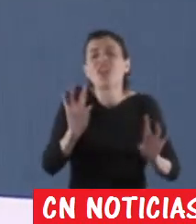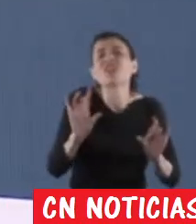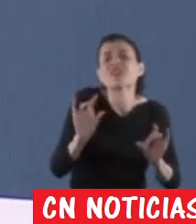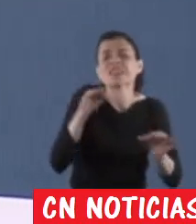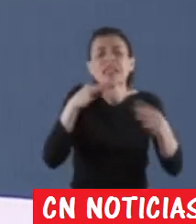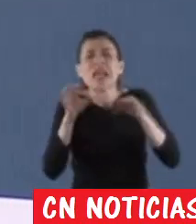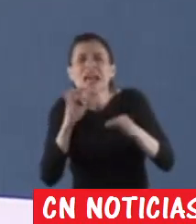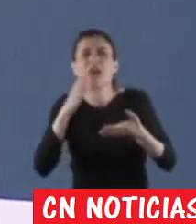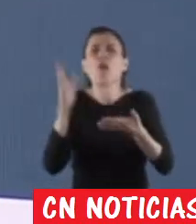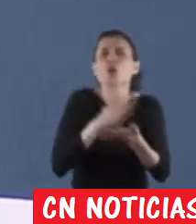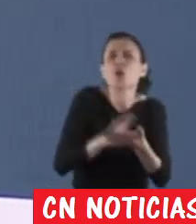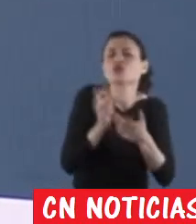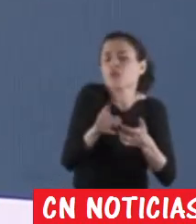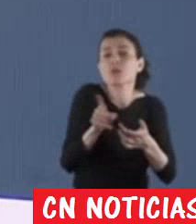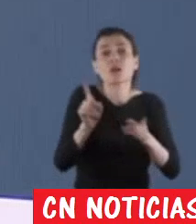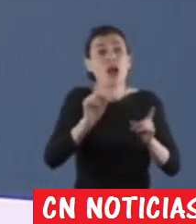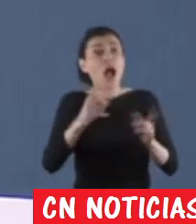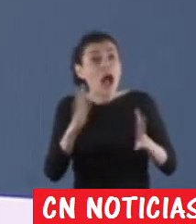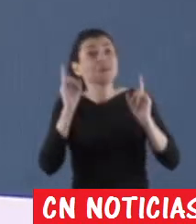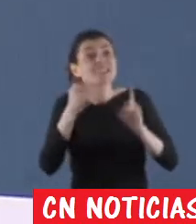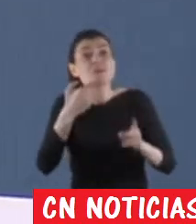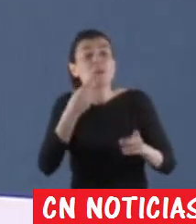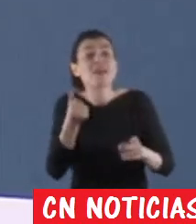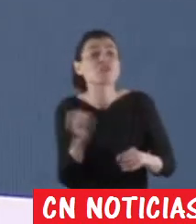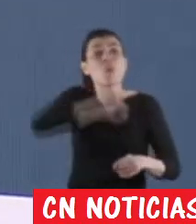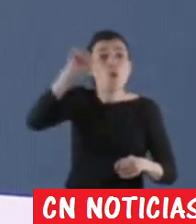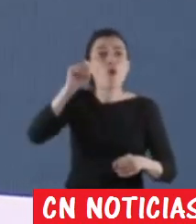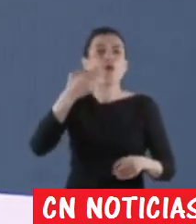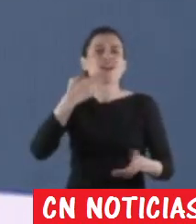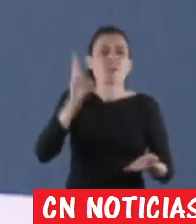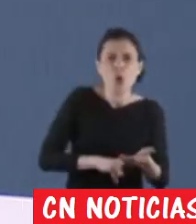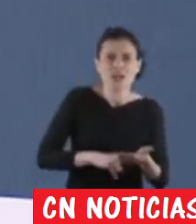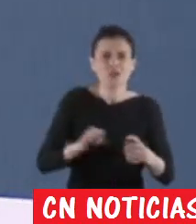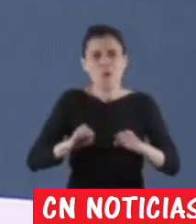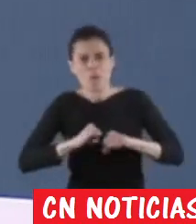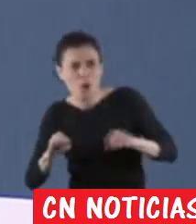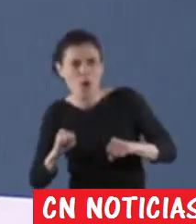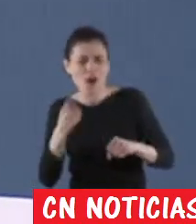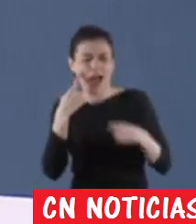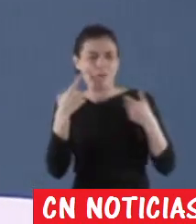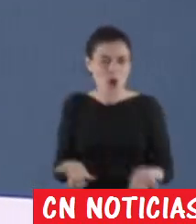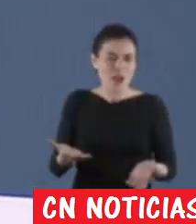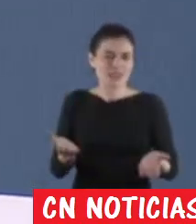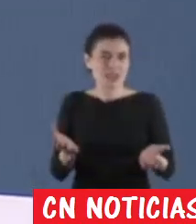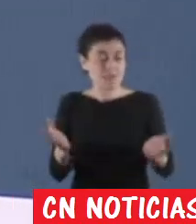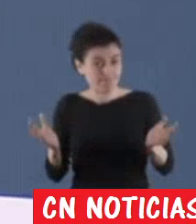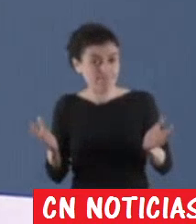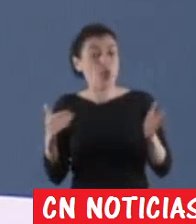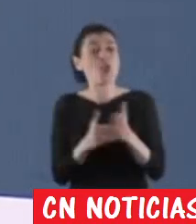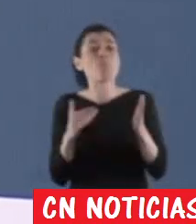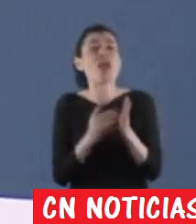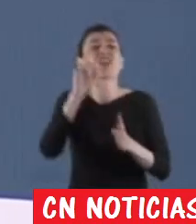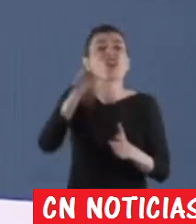valor, pero a veces simplemente por un proceso de especulación, por una capacidad y poder de mercado, por algún